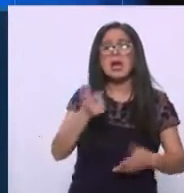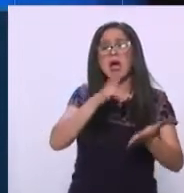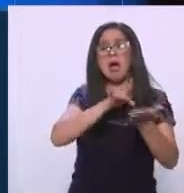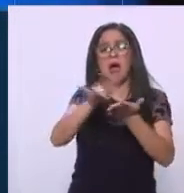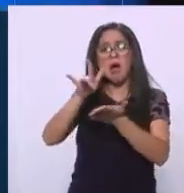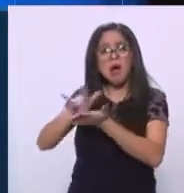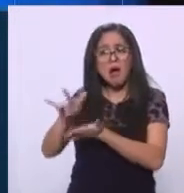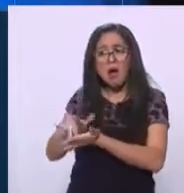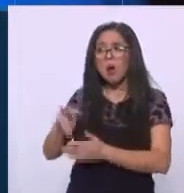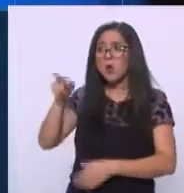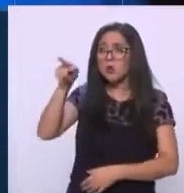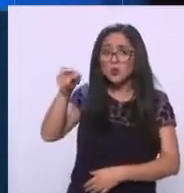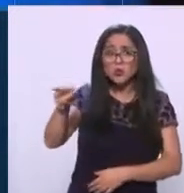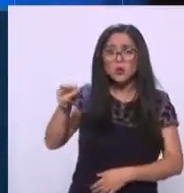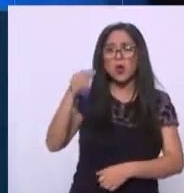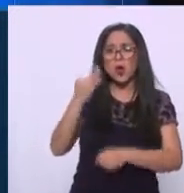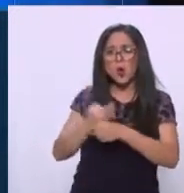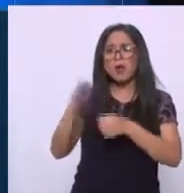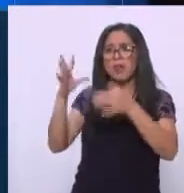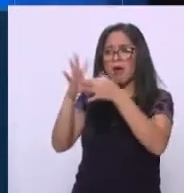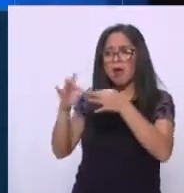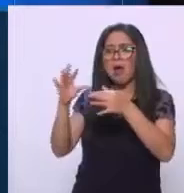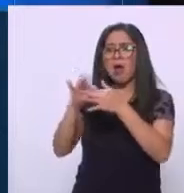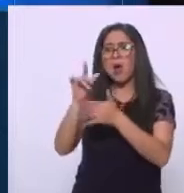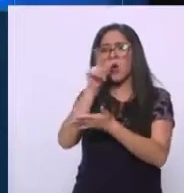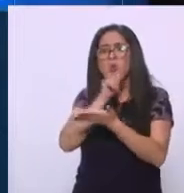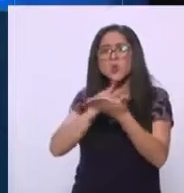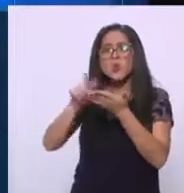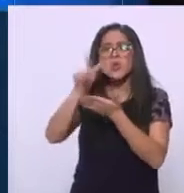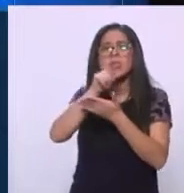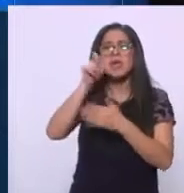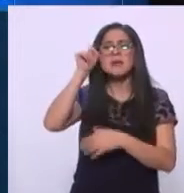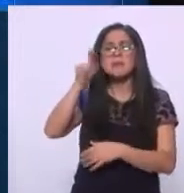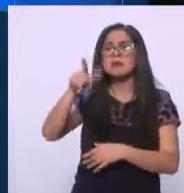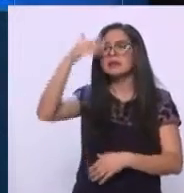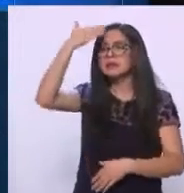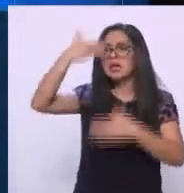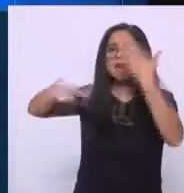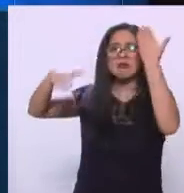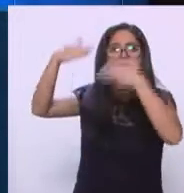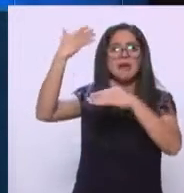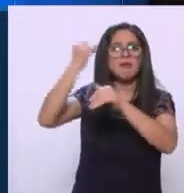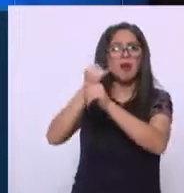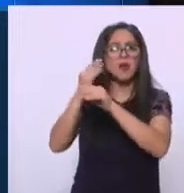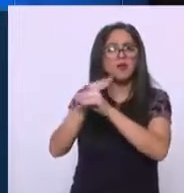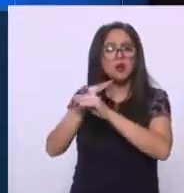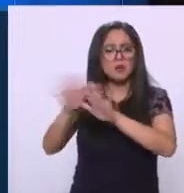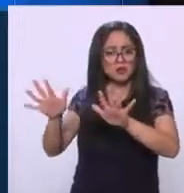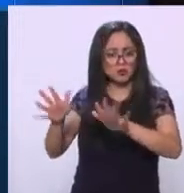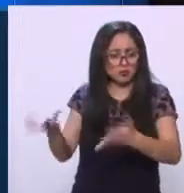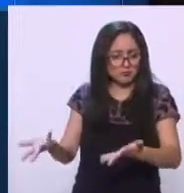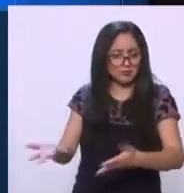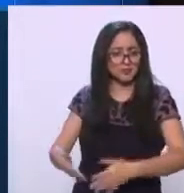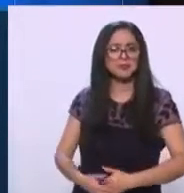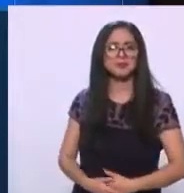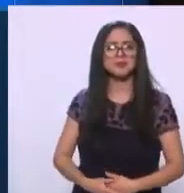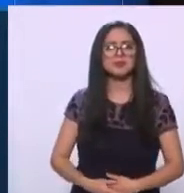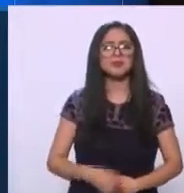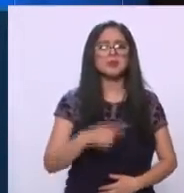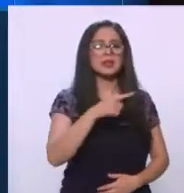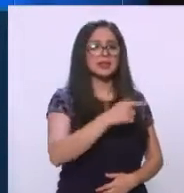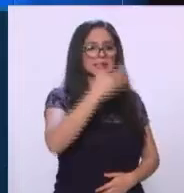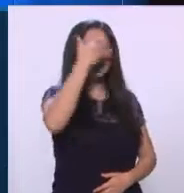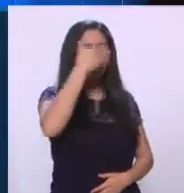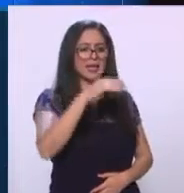en tu propia labor social, Juan, en Twitter. Es muy interesante, por ejemplo, hemos detectado en Infodemia que hay muchas